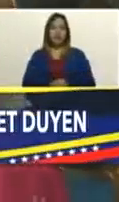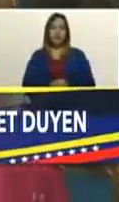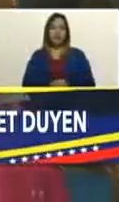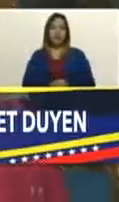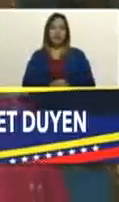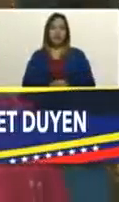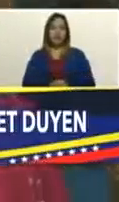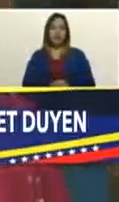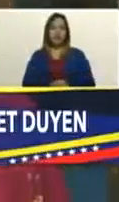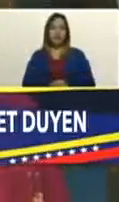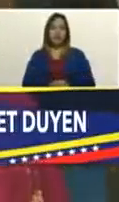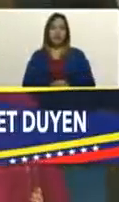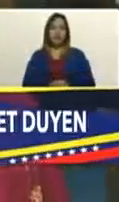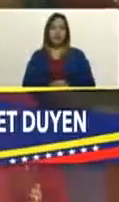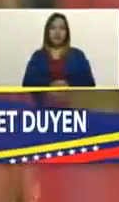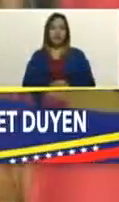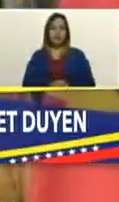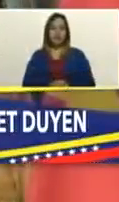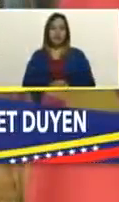Igualmente,